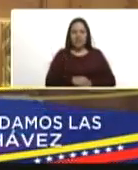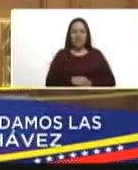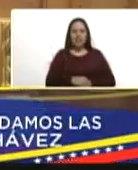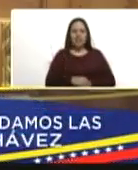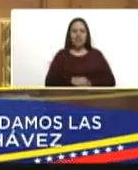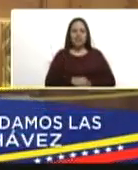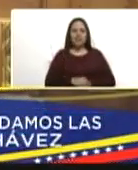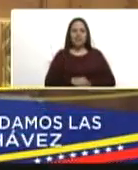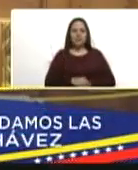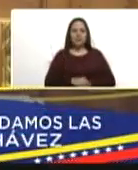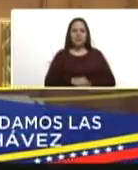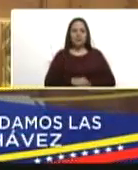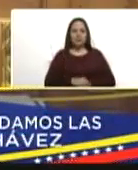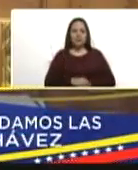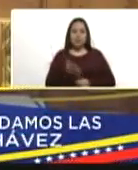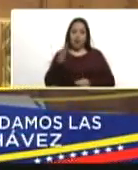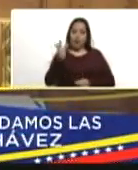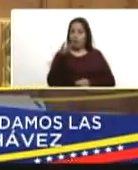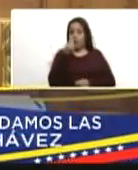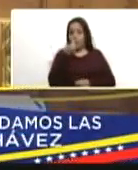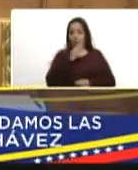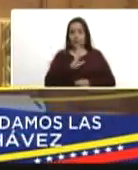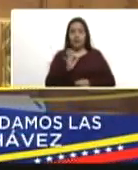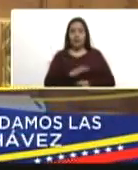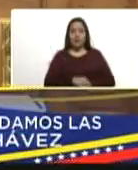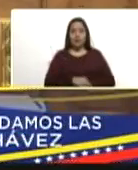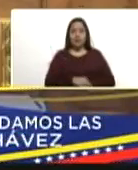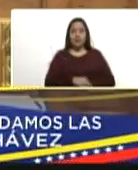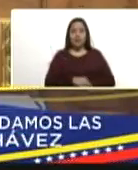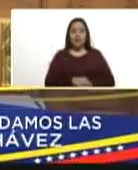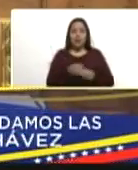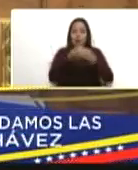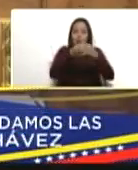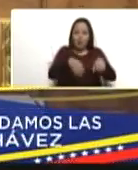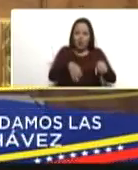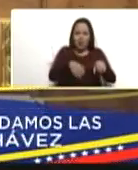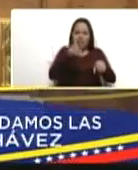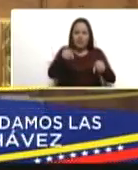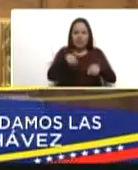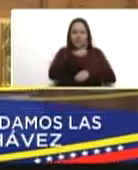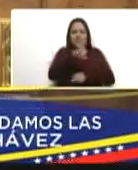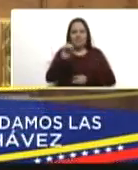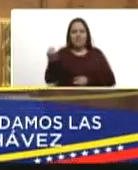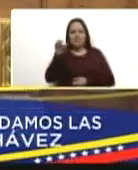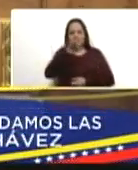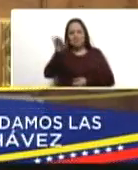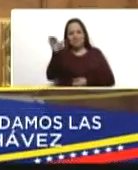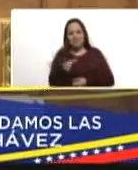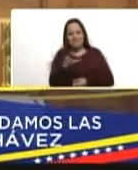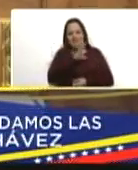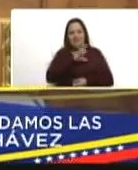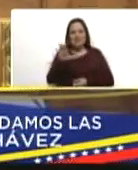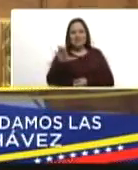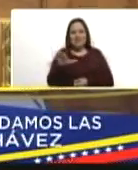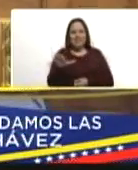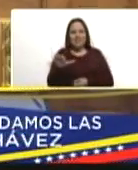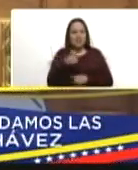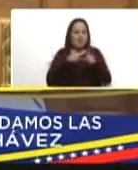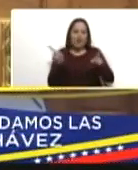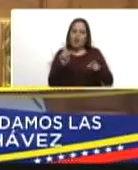Ah apenas meio comí los huevos también somos 100% soberanos verdad Pero no lo